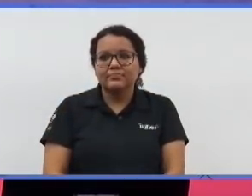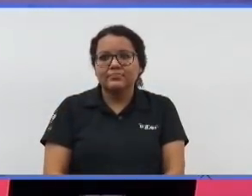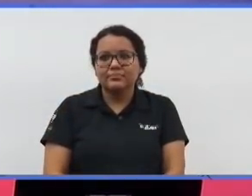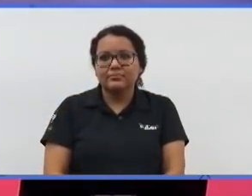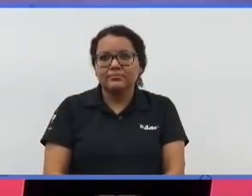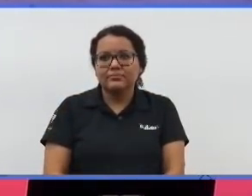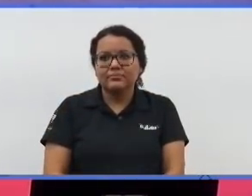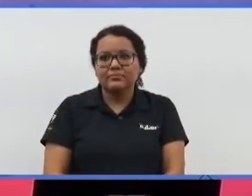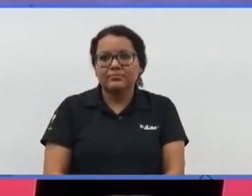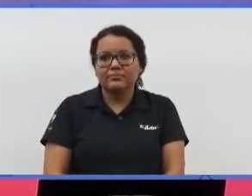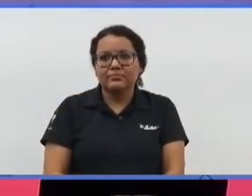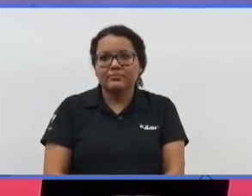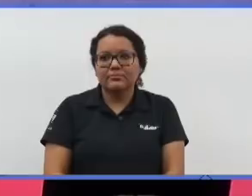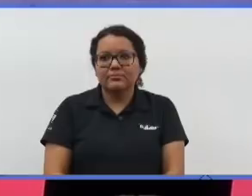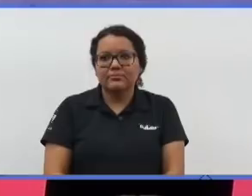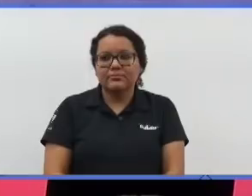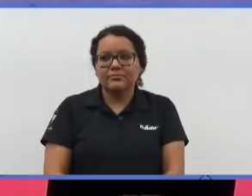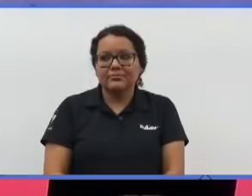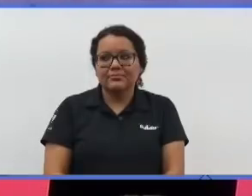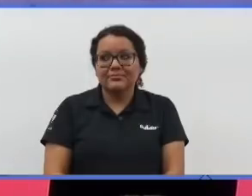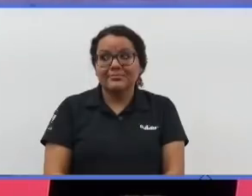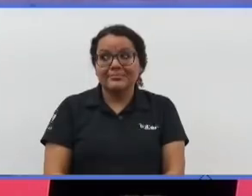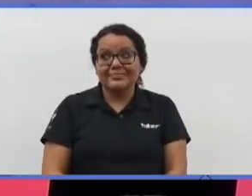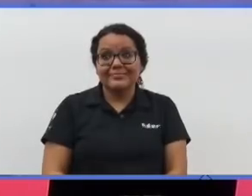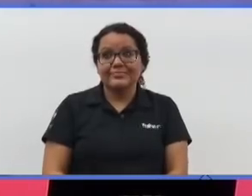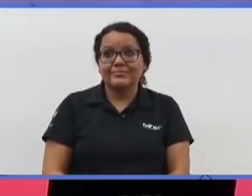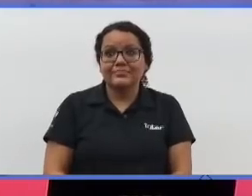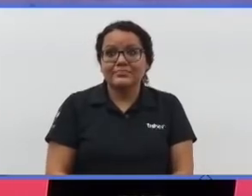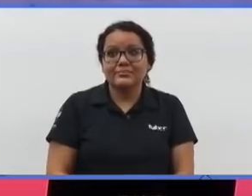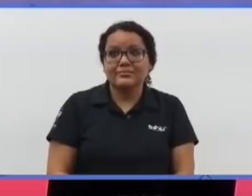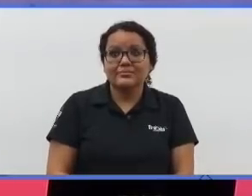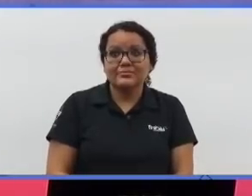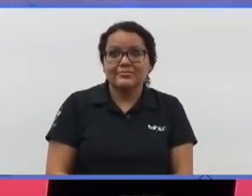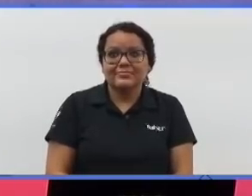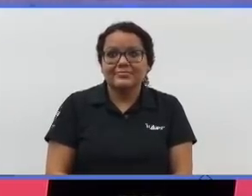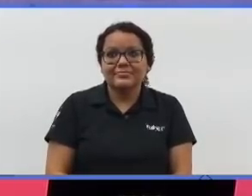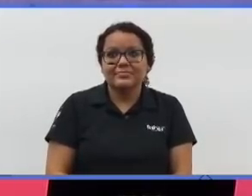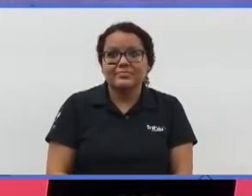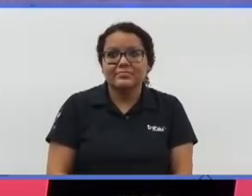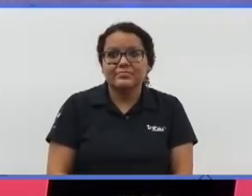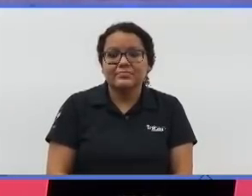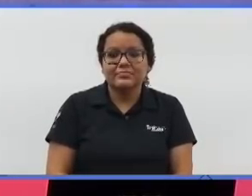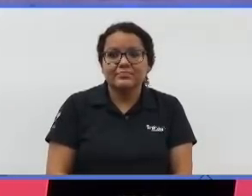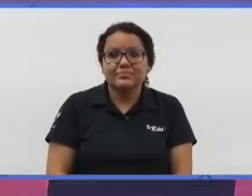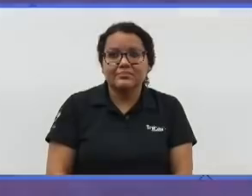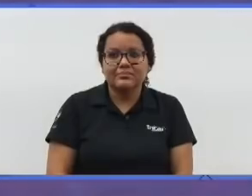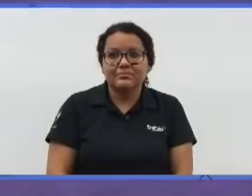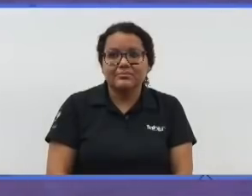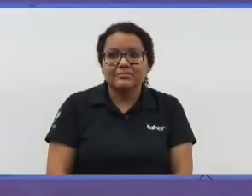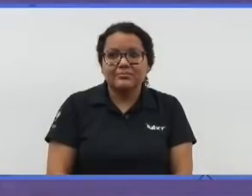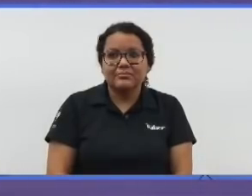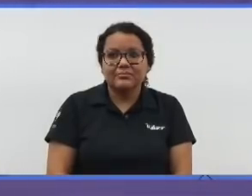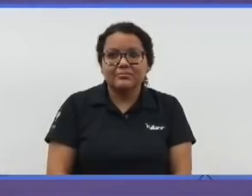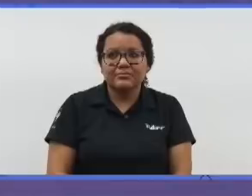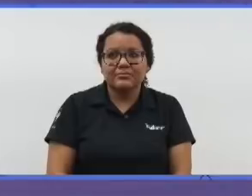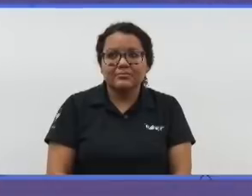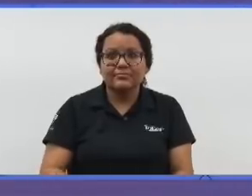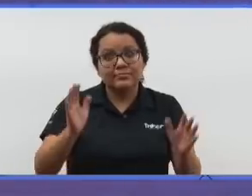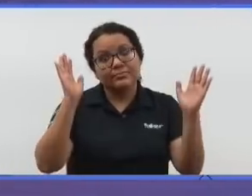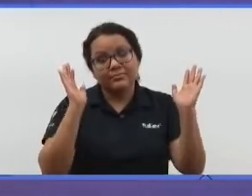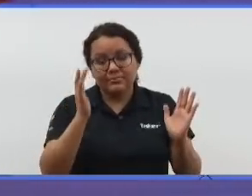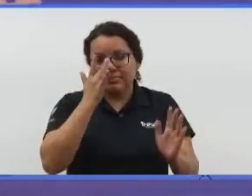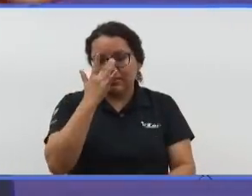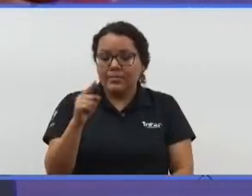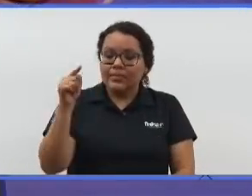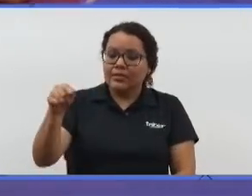eso se llama cuando la gente no hace su trabajo pero bien vamos a darle volumen para para que quiero predicar bien entonces hablamos de que la llevaron al